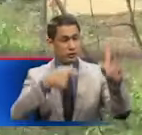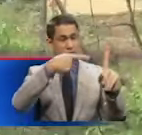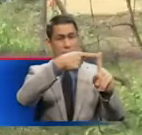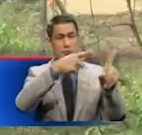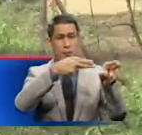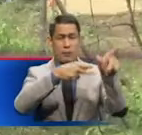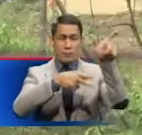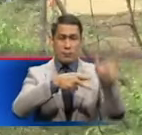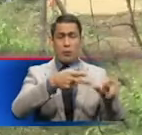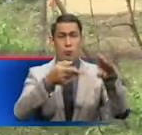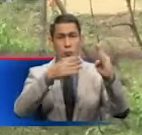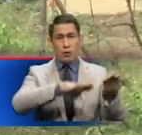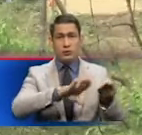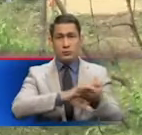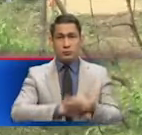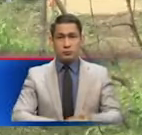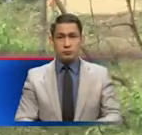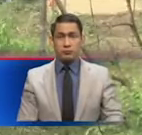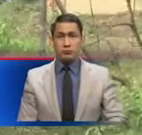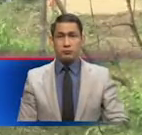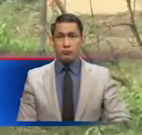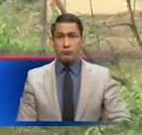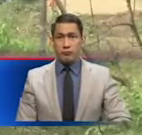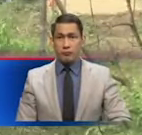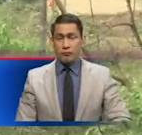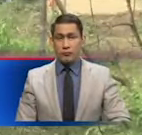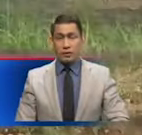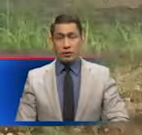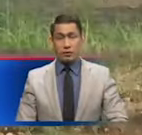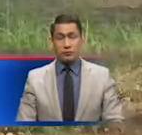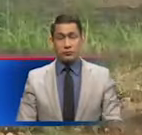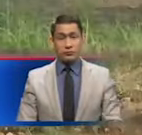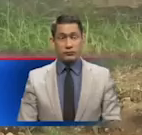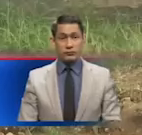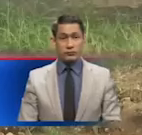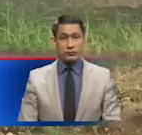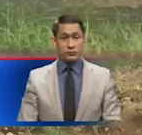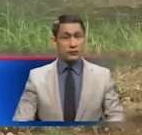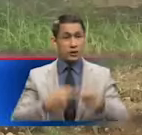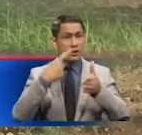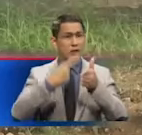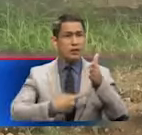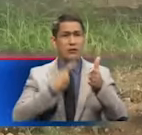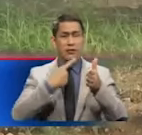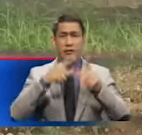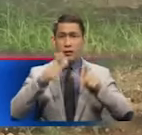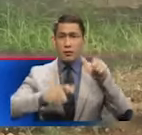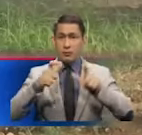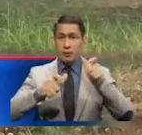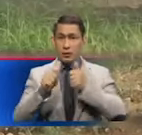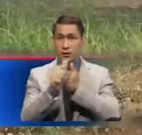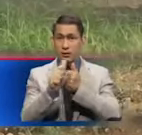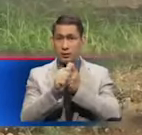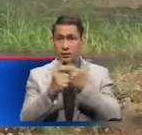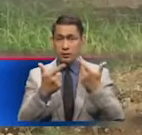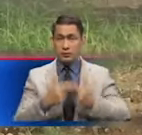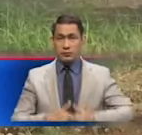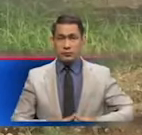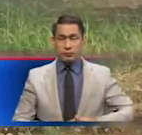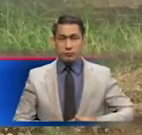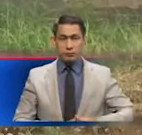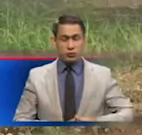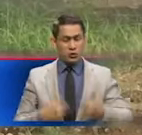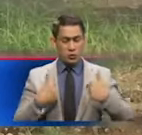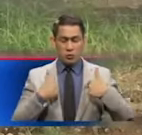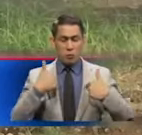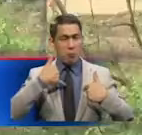no. Yo llegué ayer y ya vi comentarios. ¿Qué dice la gente por el sector acerca de la muerte violenta? No he escuchado